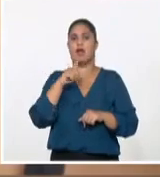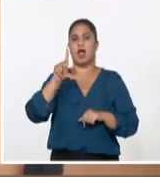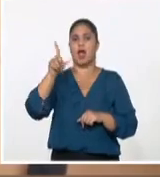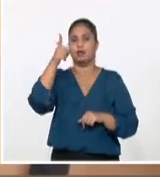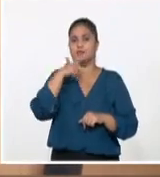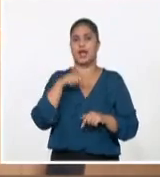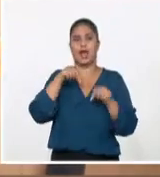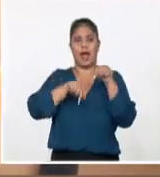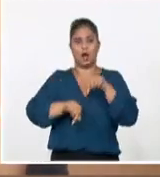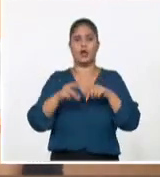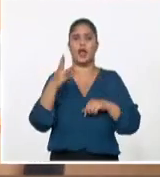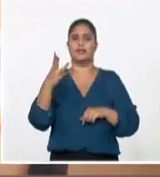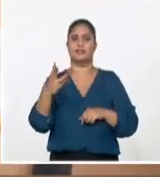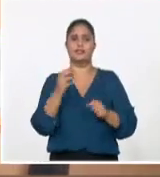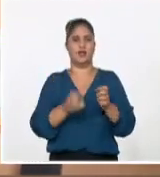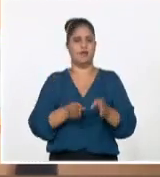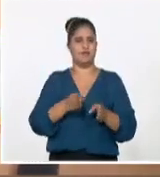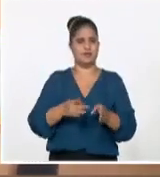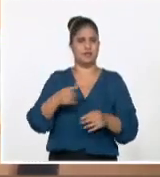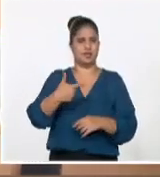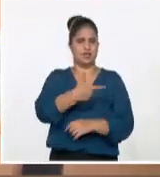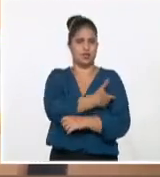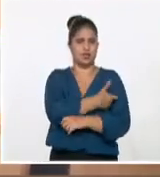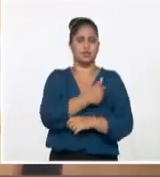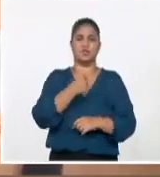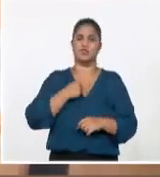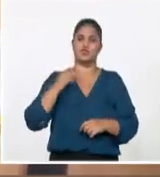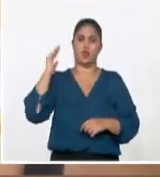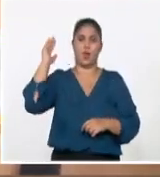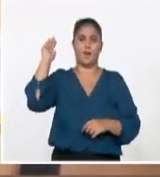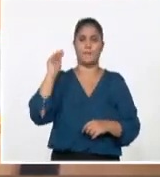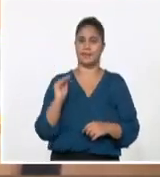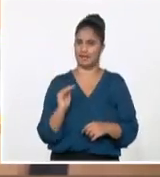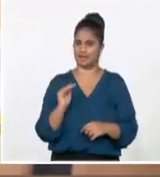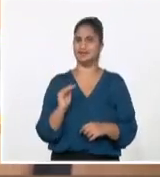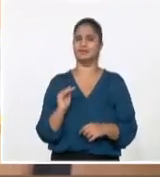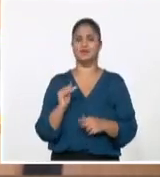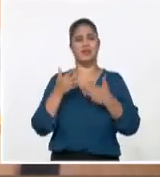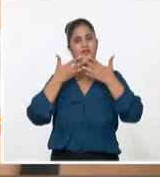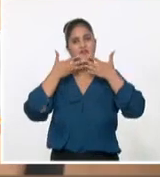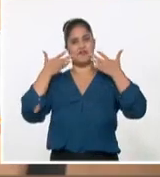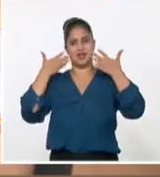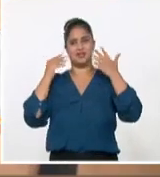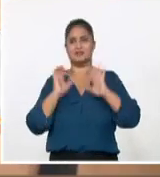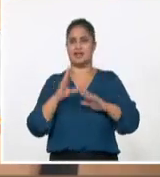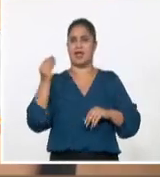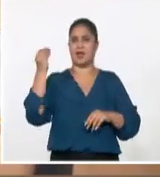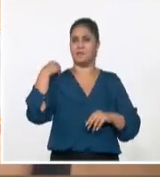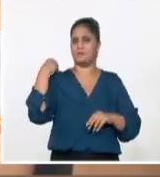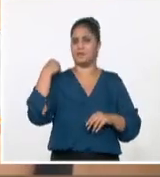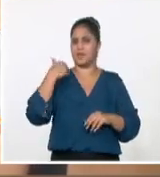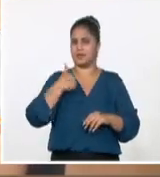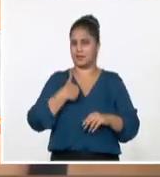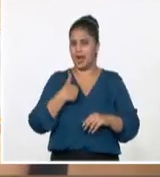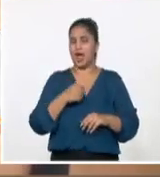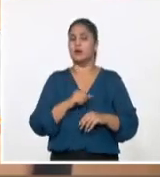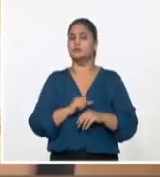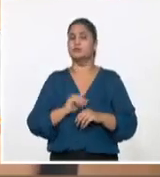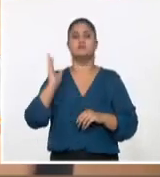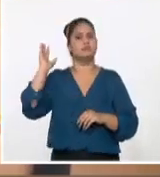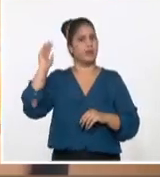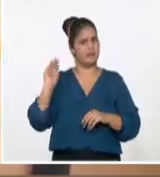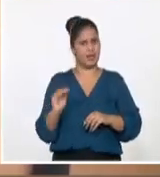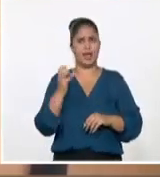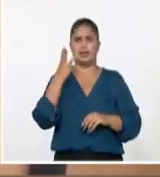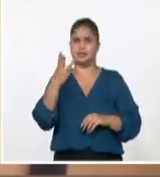Decidí volver a venir porque no pensé si iba a ser vacuna o placebo. Ahora en este momento me volvieron a llamar y me dijeron que era placebo y volví a acudir